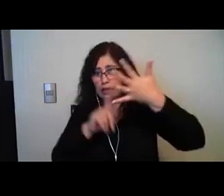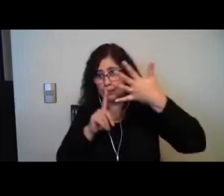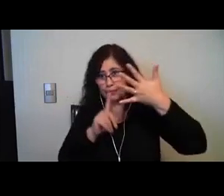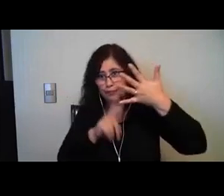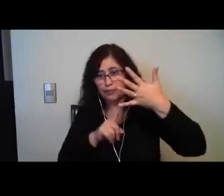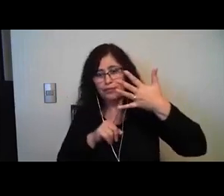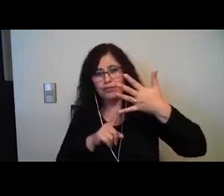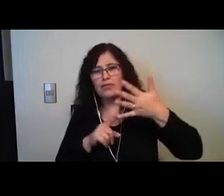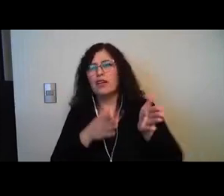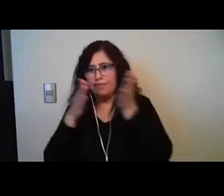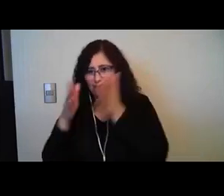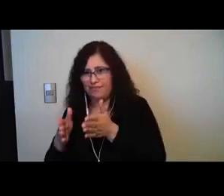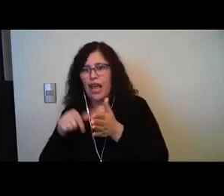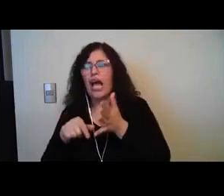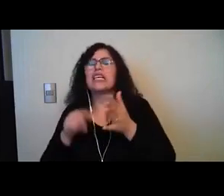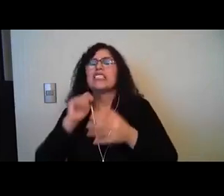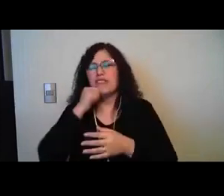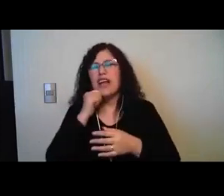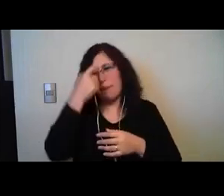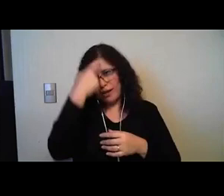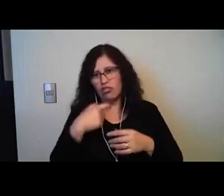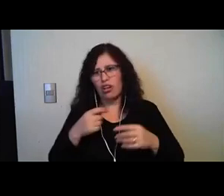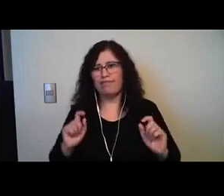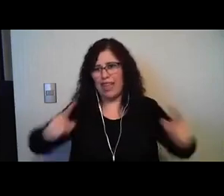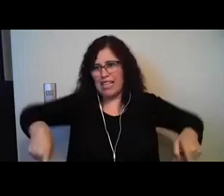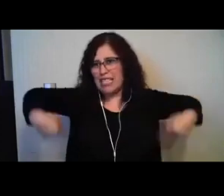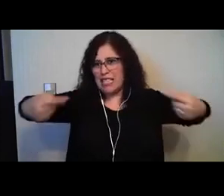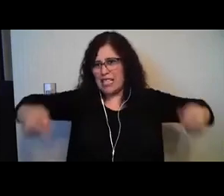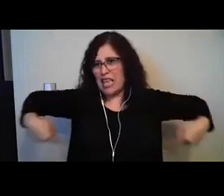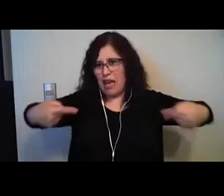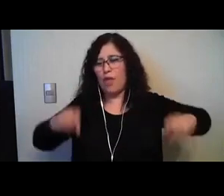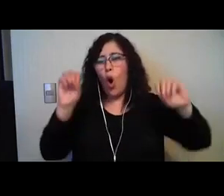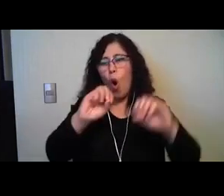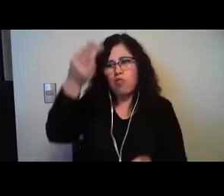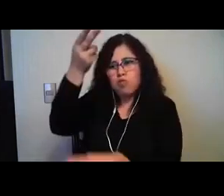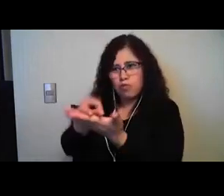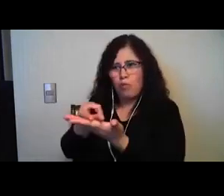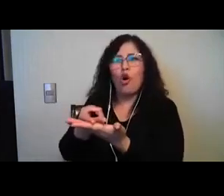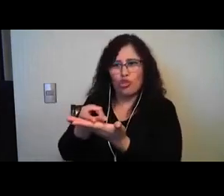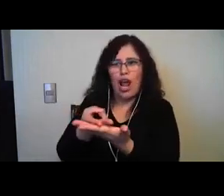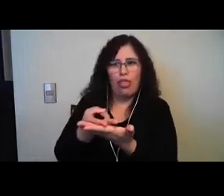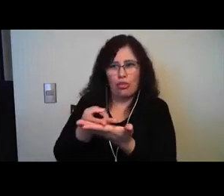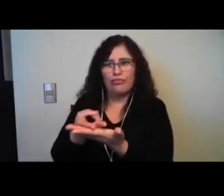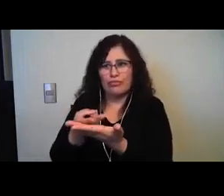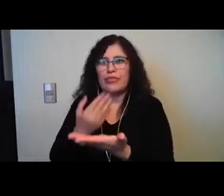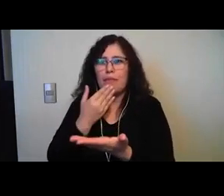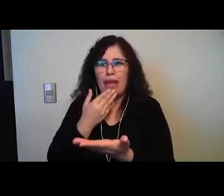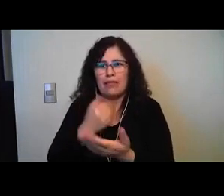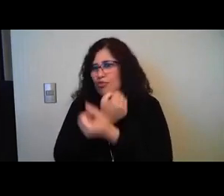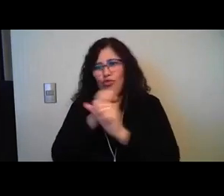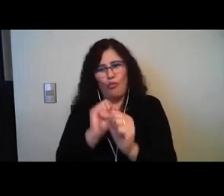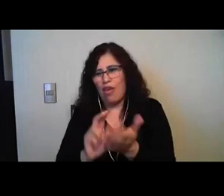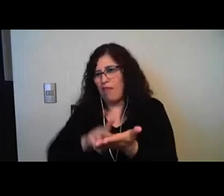están en silla de ruedas, ¿ya? O encamados sin posibilidad de desplazarse en forma bípeda.